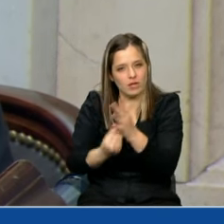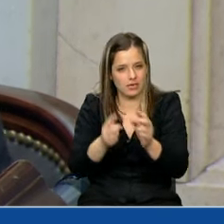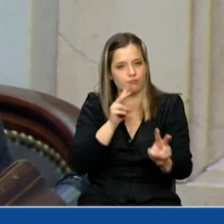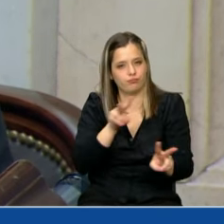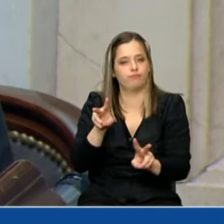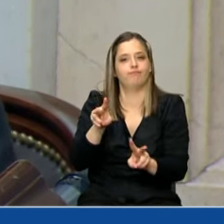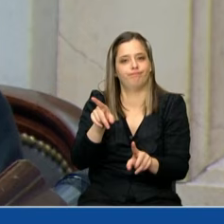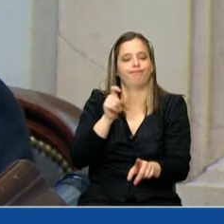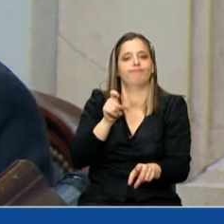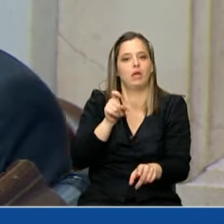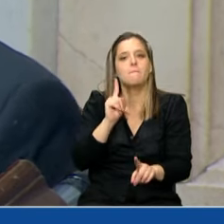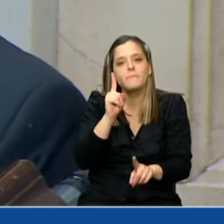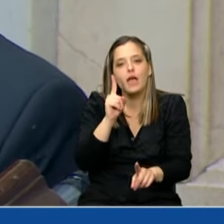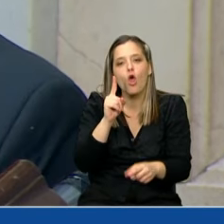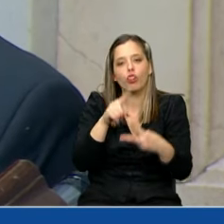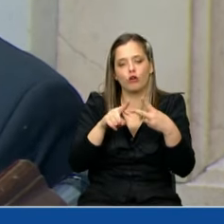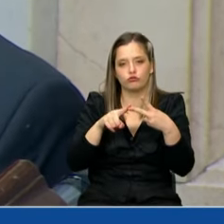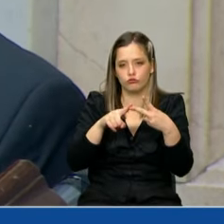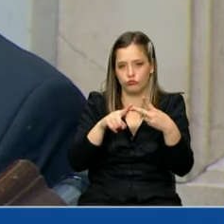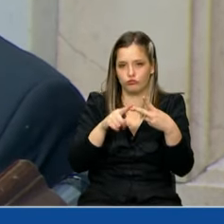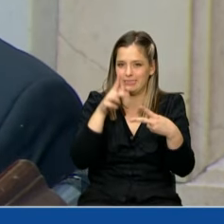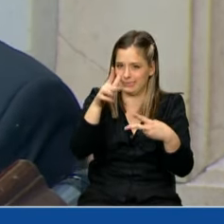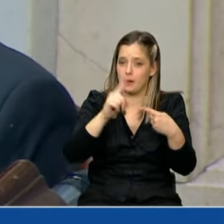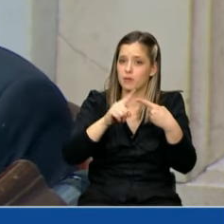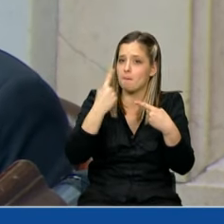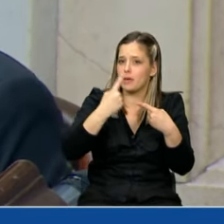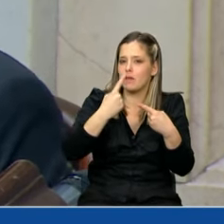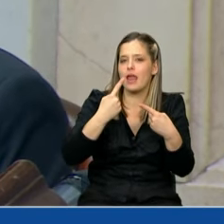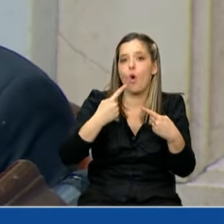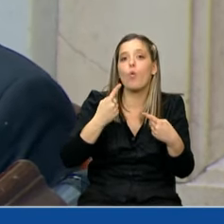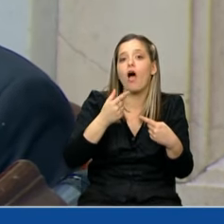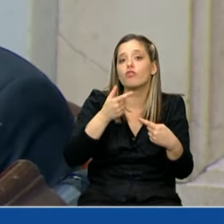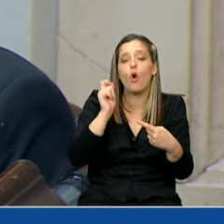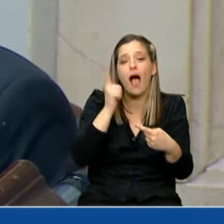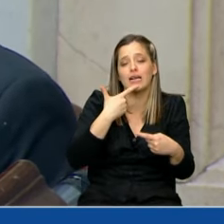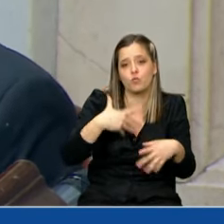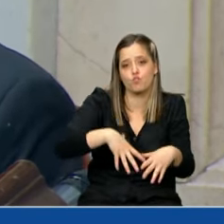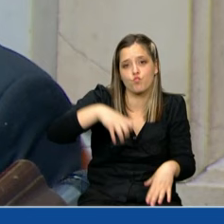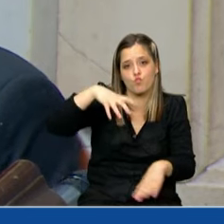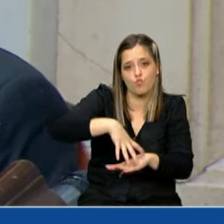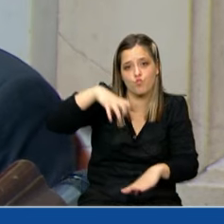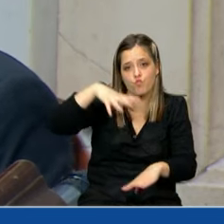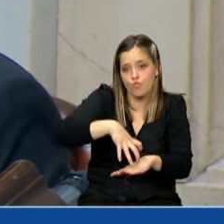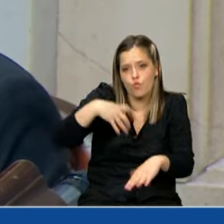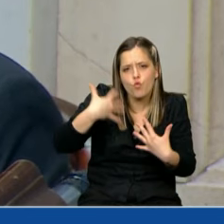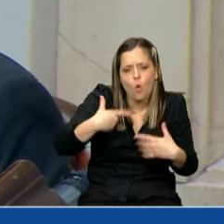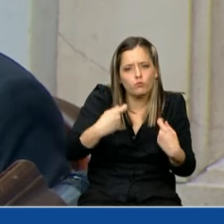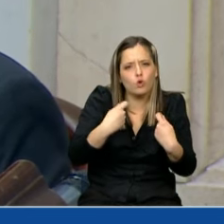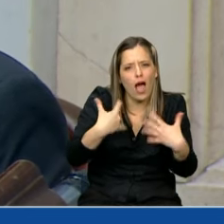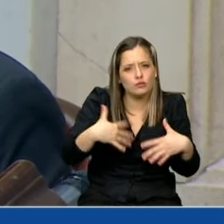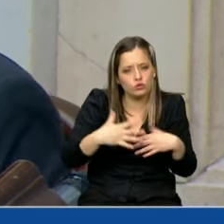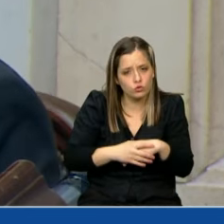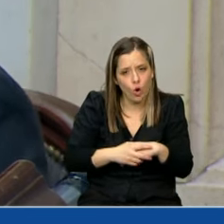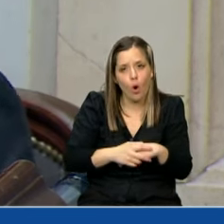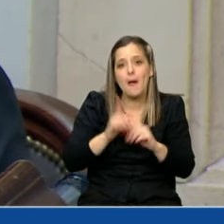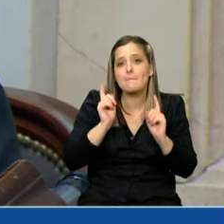importantes la primera tiene que ver con el costo de extracción lo vengo planteando en la comisión de energía